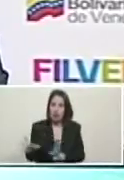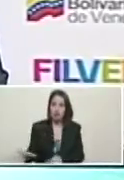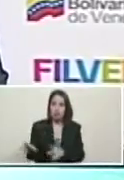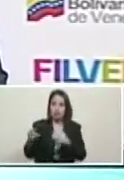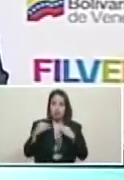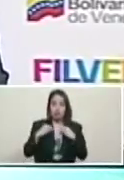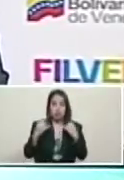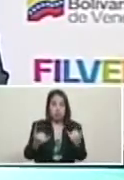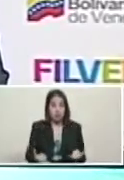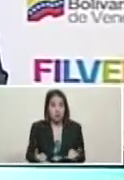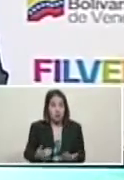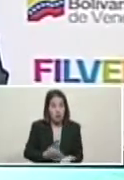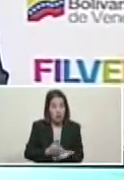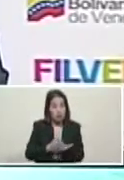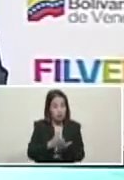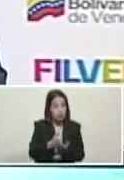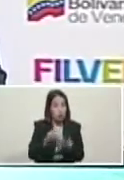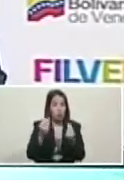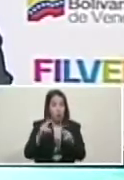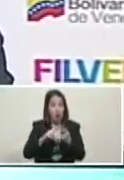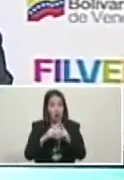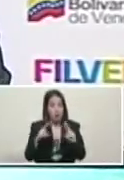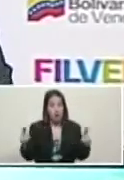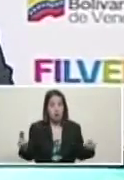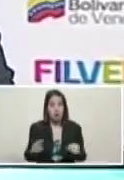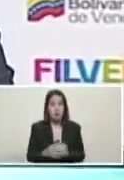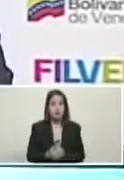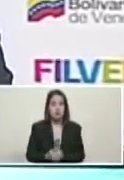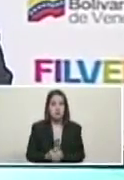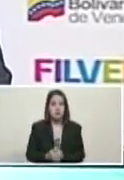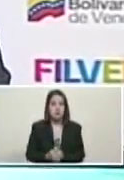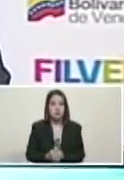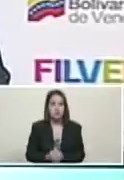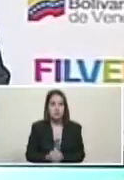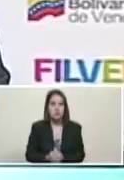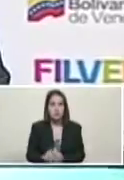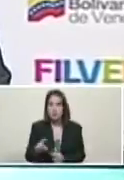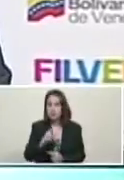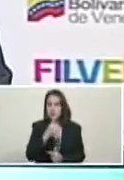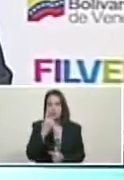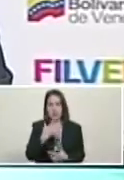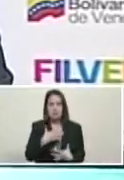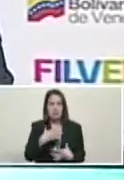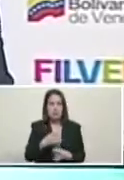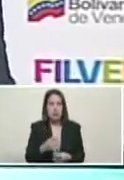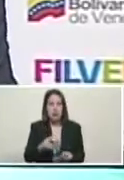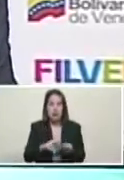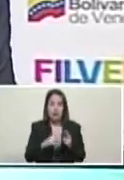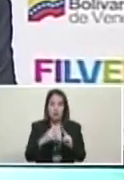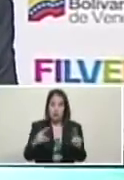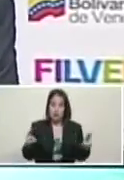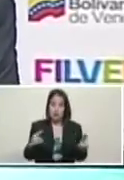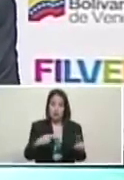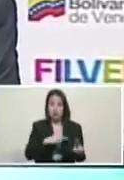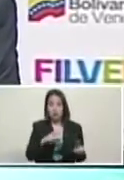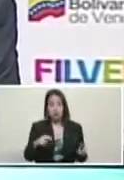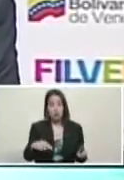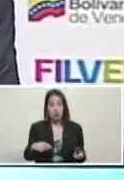el cauce y el camino de la paz. Los primeros interesados en la paz somos los